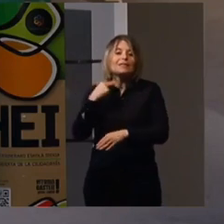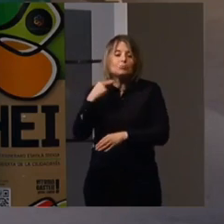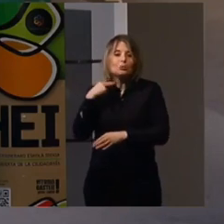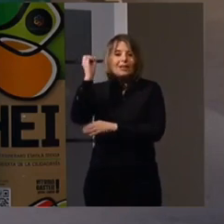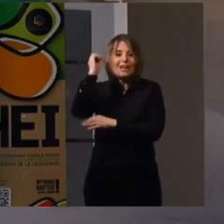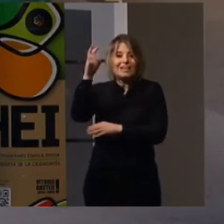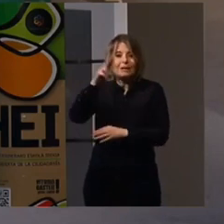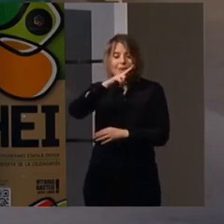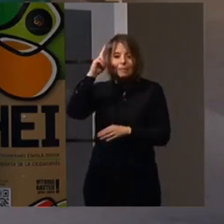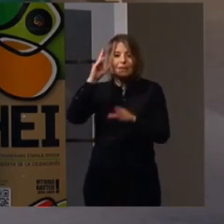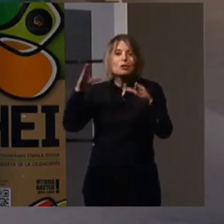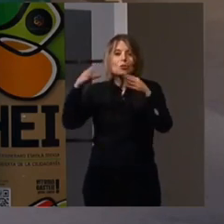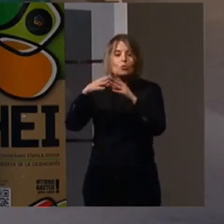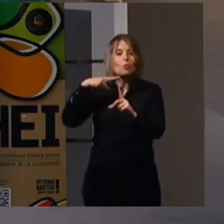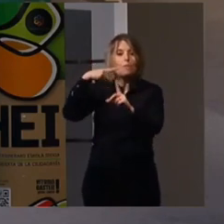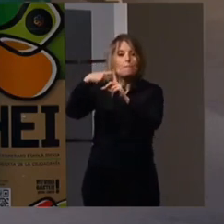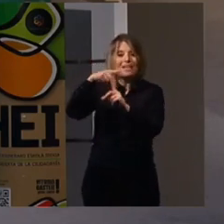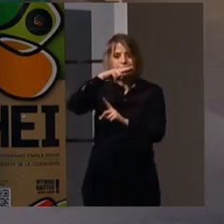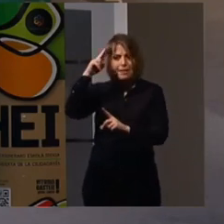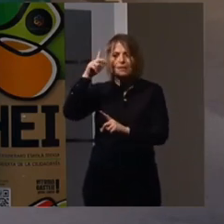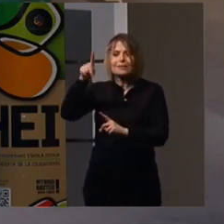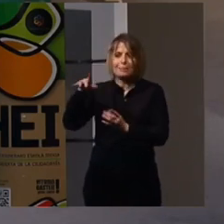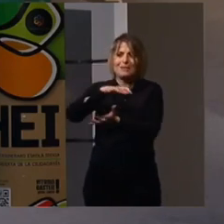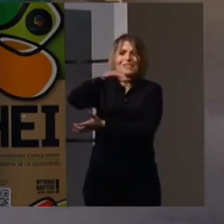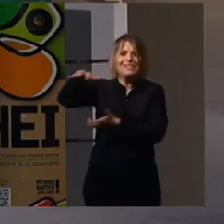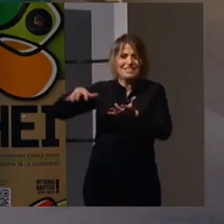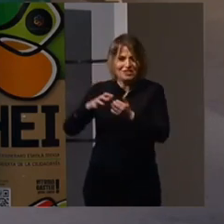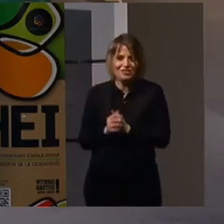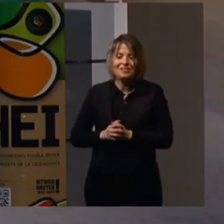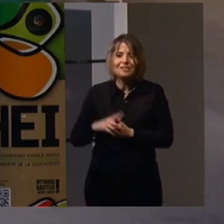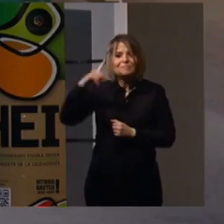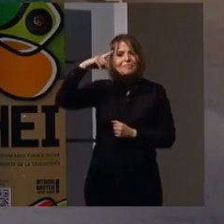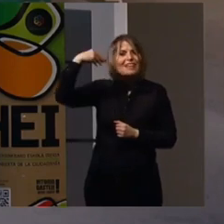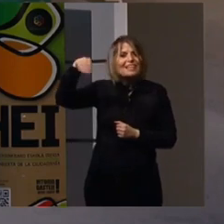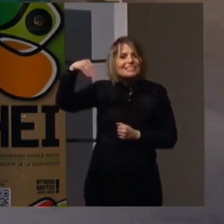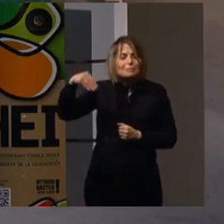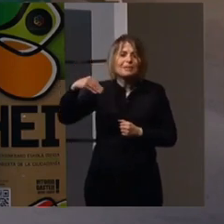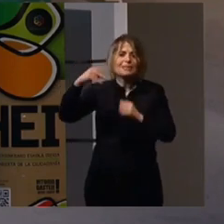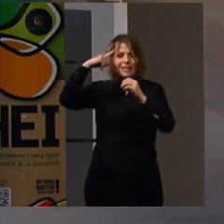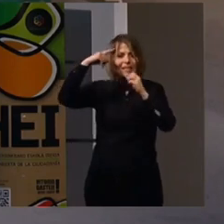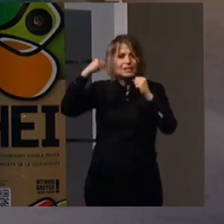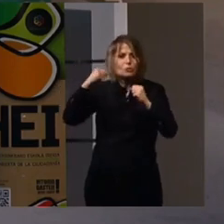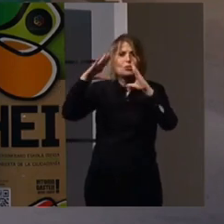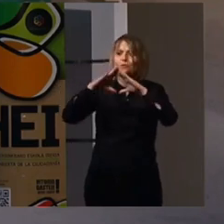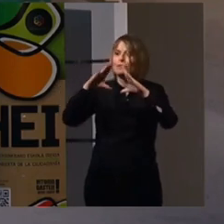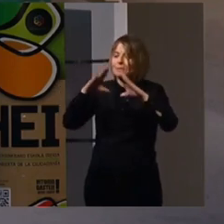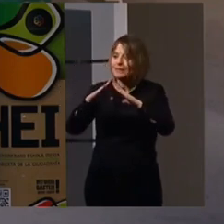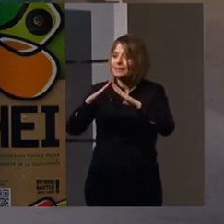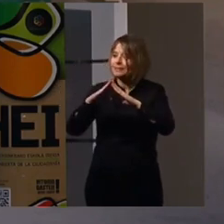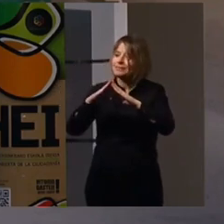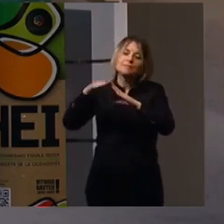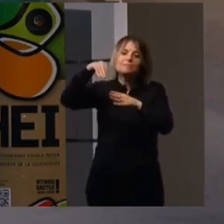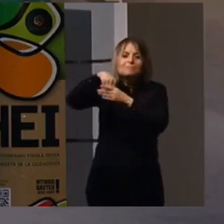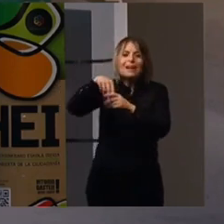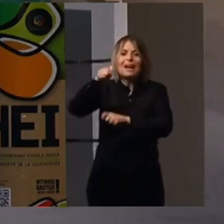de la Asamblea de Madrid por Más Madrid, que también tiene lío. Hizo máster o estudió máster en estudios feministas, le gusta un montón meterse